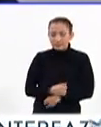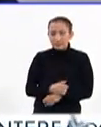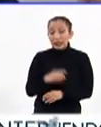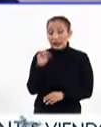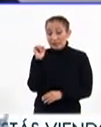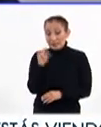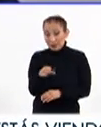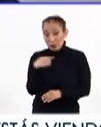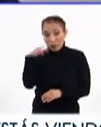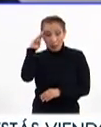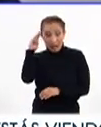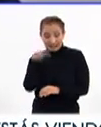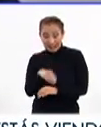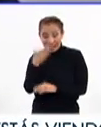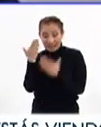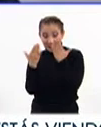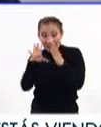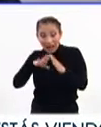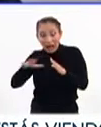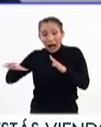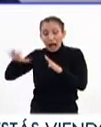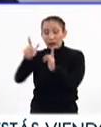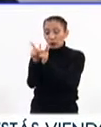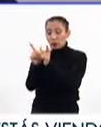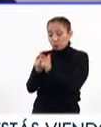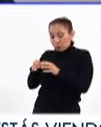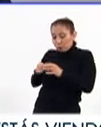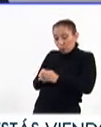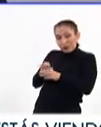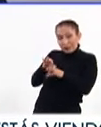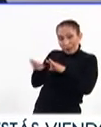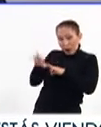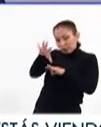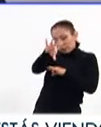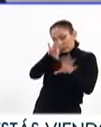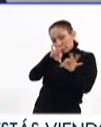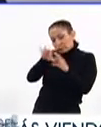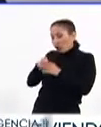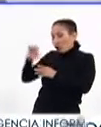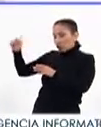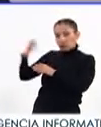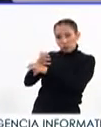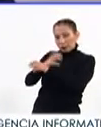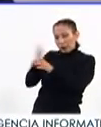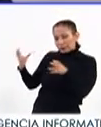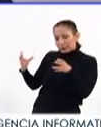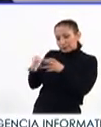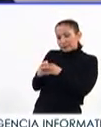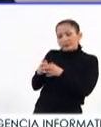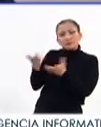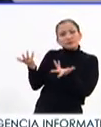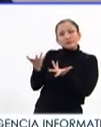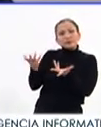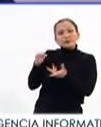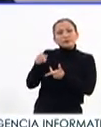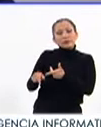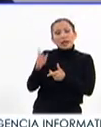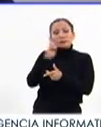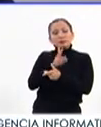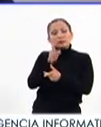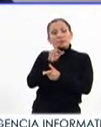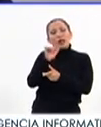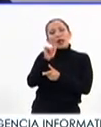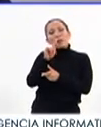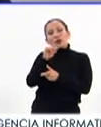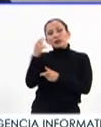Y a partir de esa maestría generamos un grupo de trabajo con otros colegas, lo que hicimos fue un